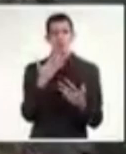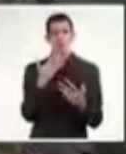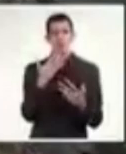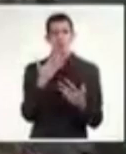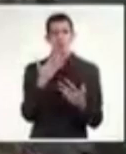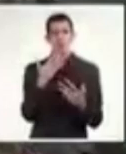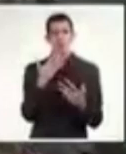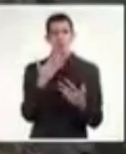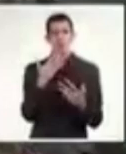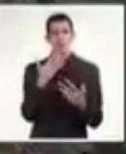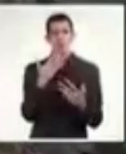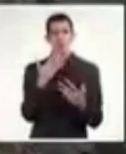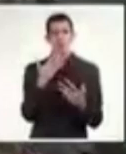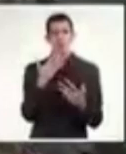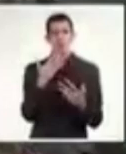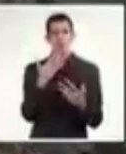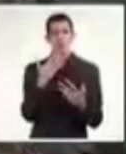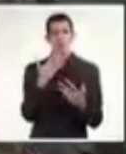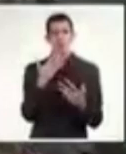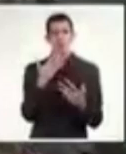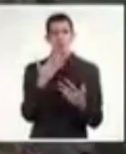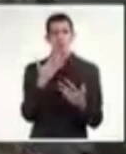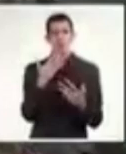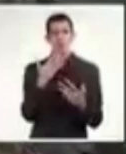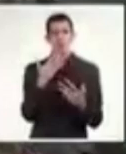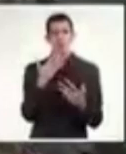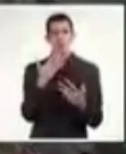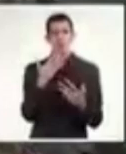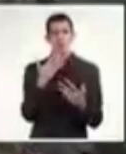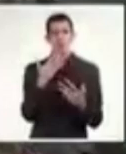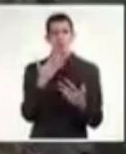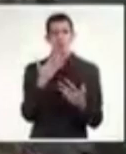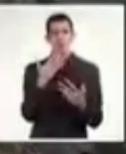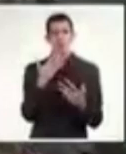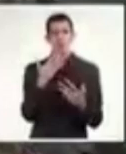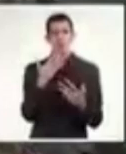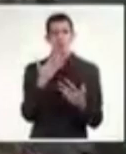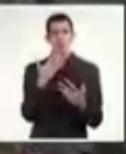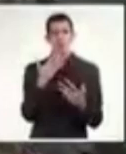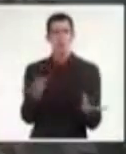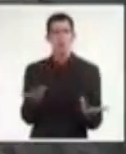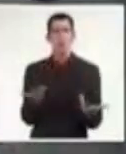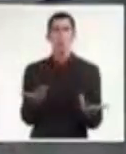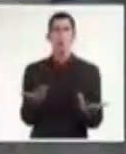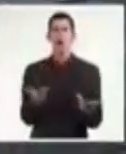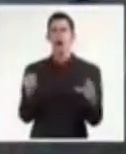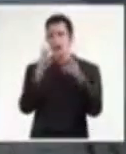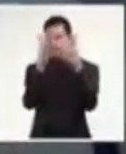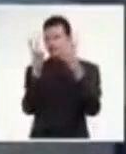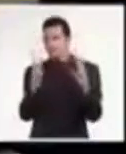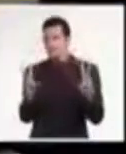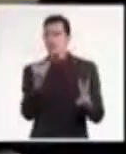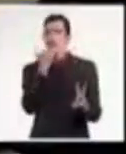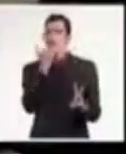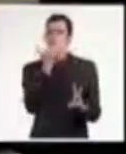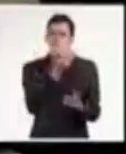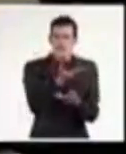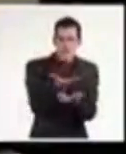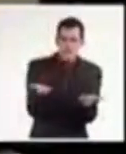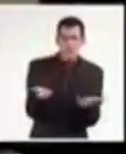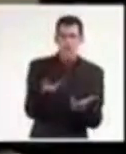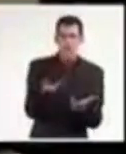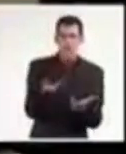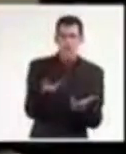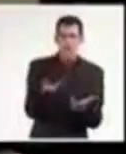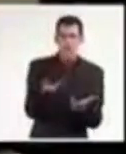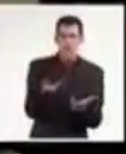zapato vale 5,000 pesos. Esa tranquilidad tú hablas. Despingao, en un momentico. Afectar el desarrollo y llenar